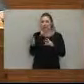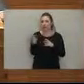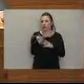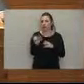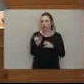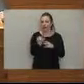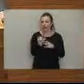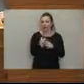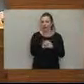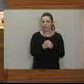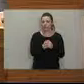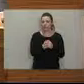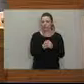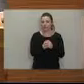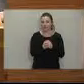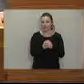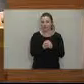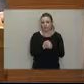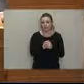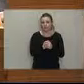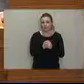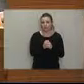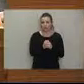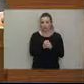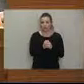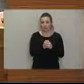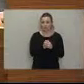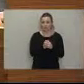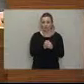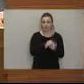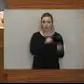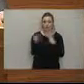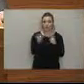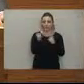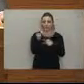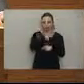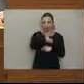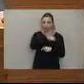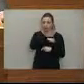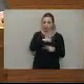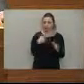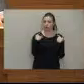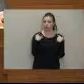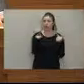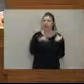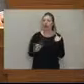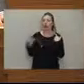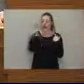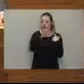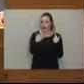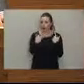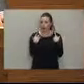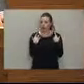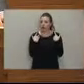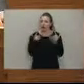coyuntura de oleadas de deslocalizaciones que estamos padeciendo en España e incluso en Europa, pero que se han